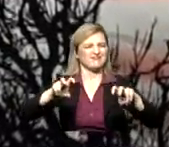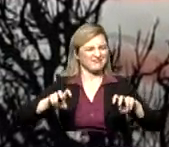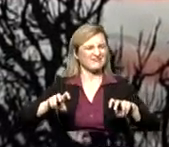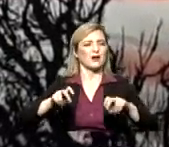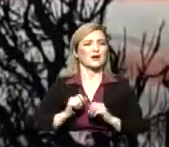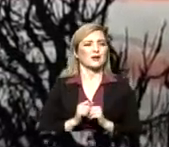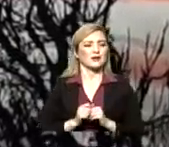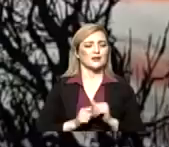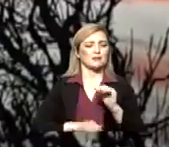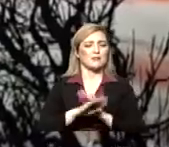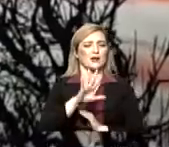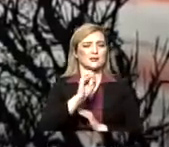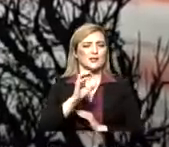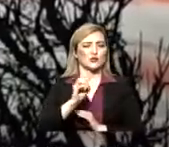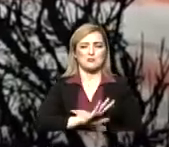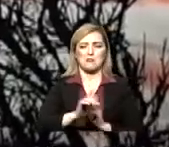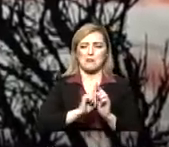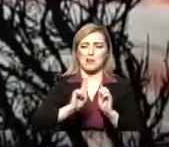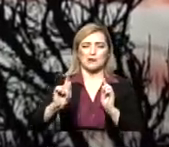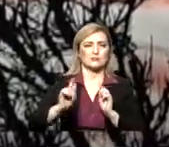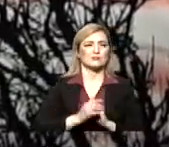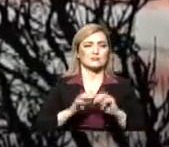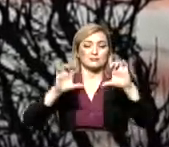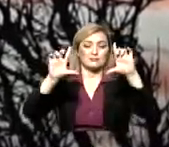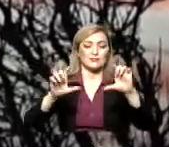un exhibidor de más de 500 metros cuadrados. La postal